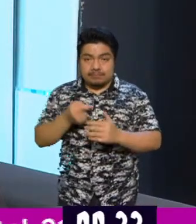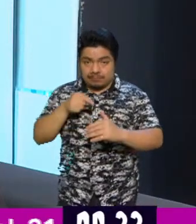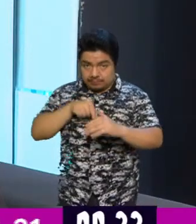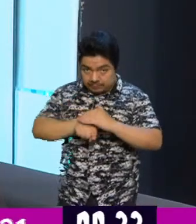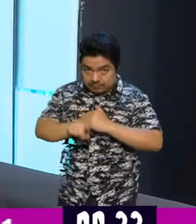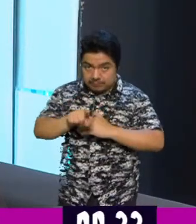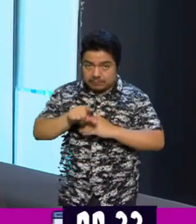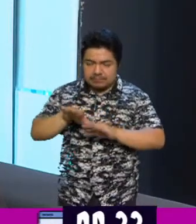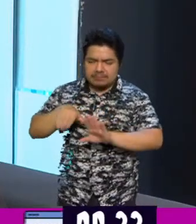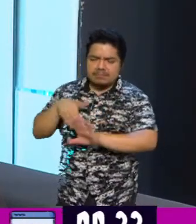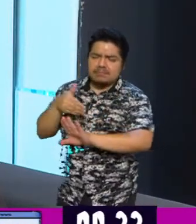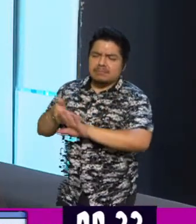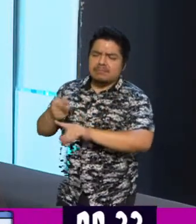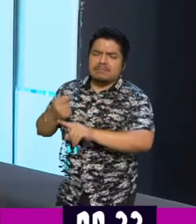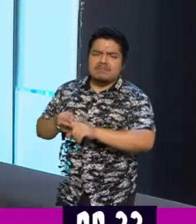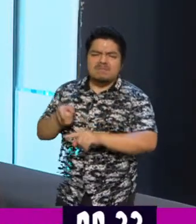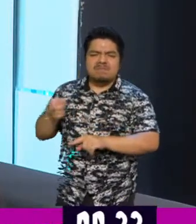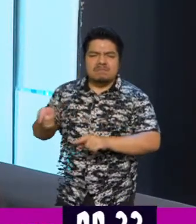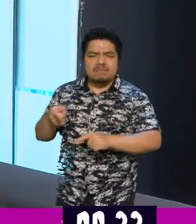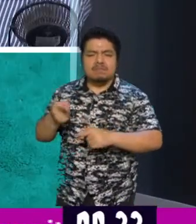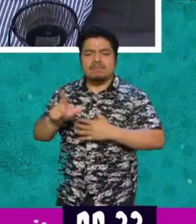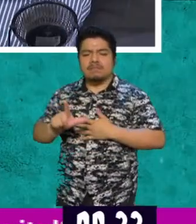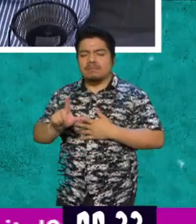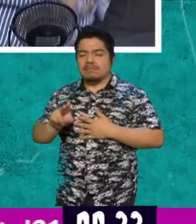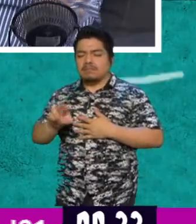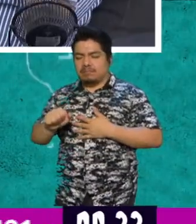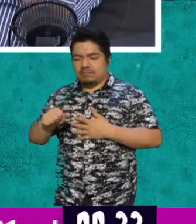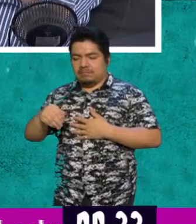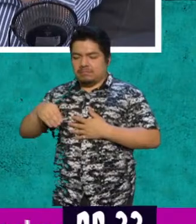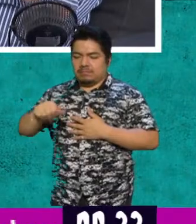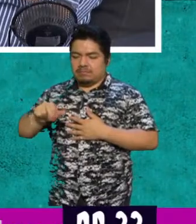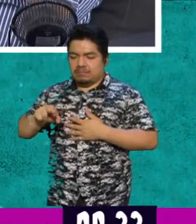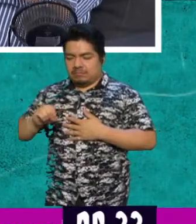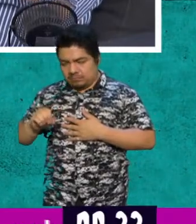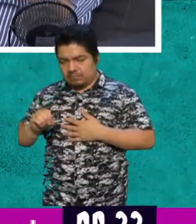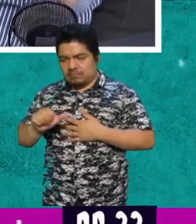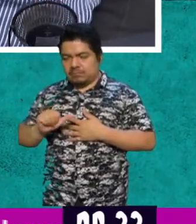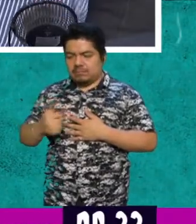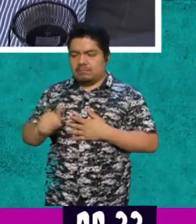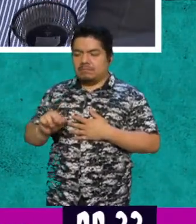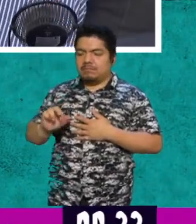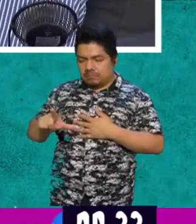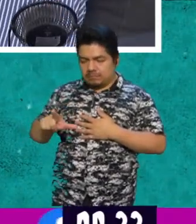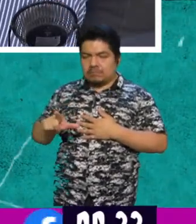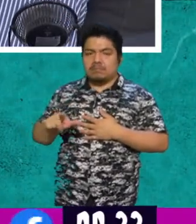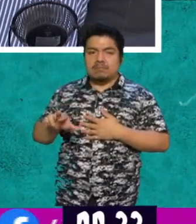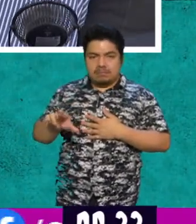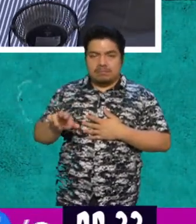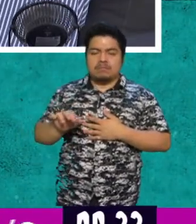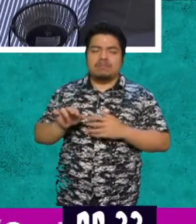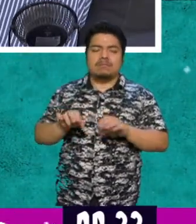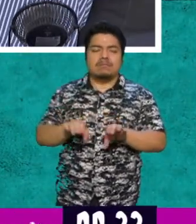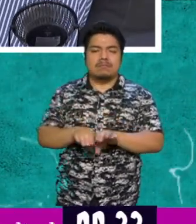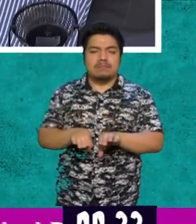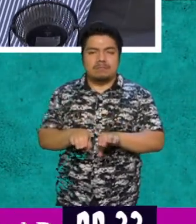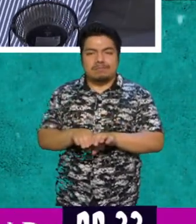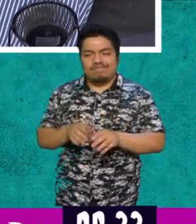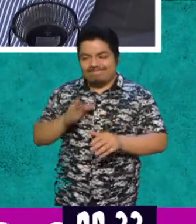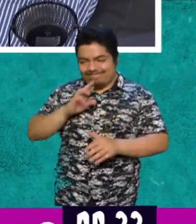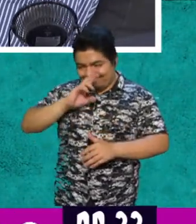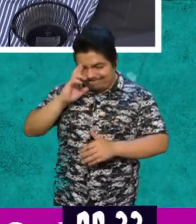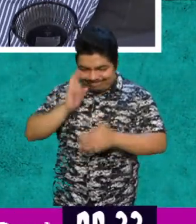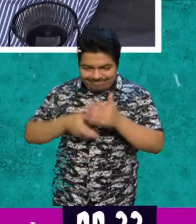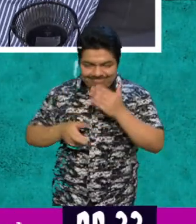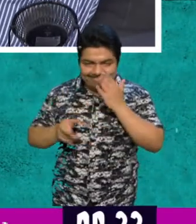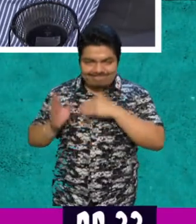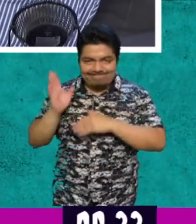acusación contra el ministro Luis Mario Aguilar por la eficacia con la ineficacia que ha